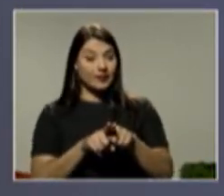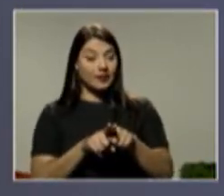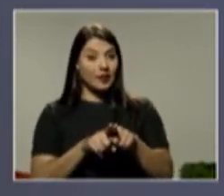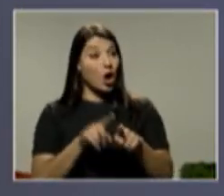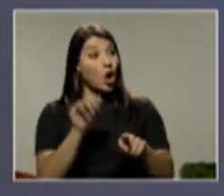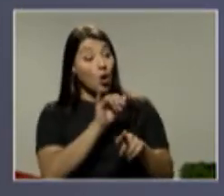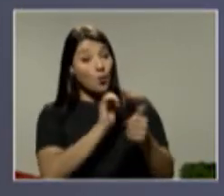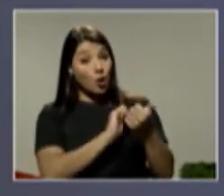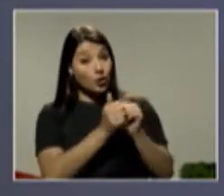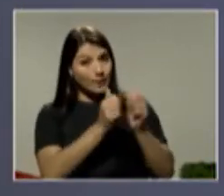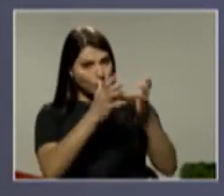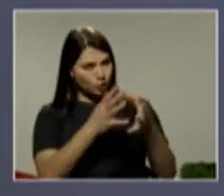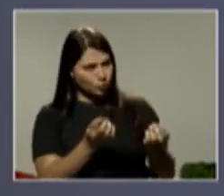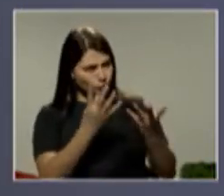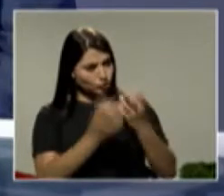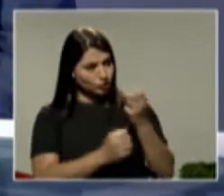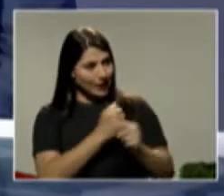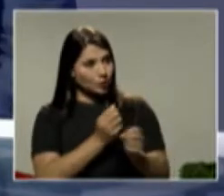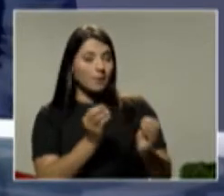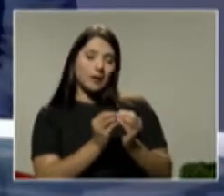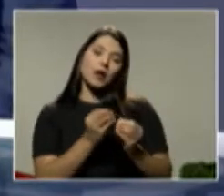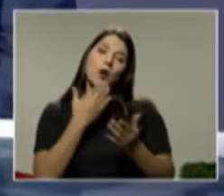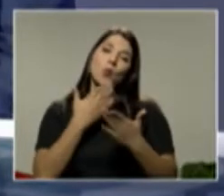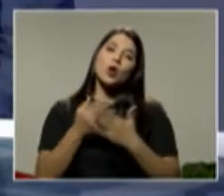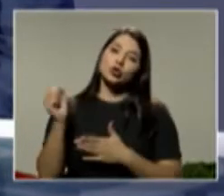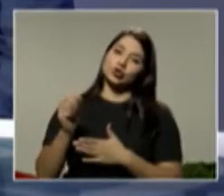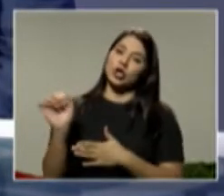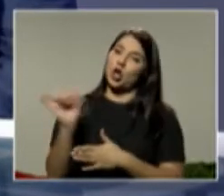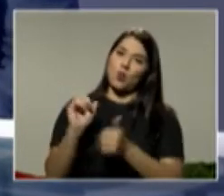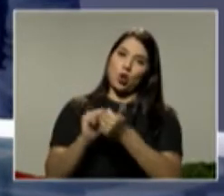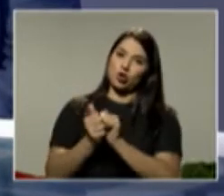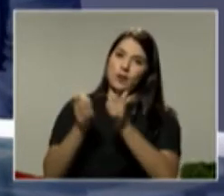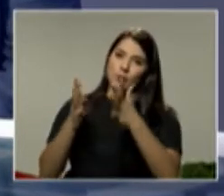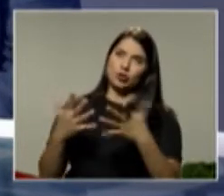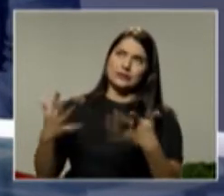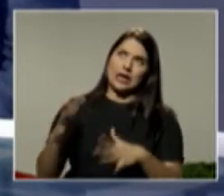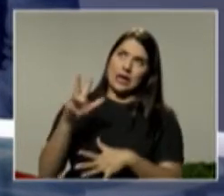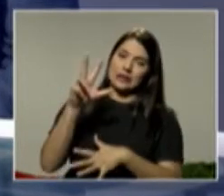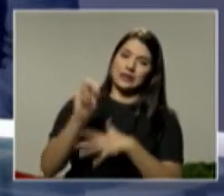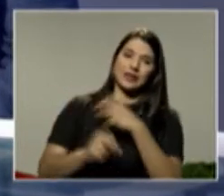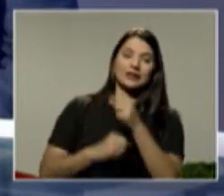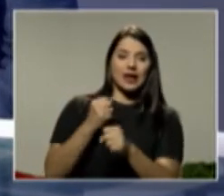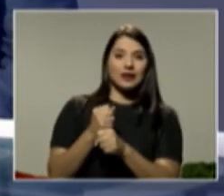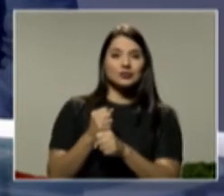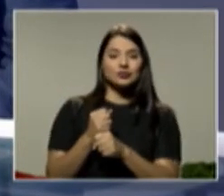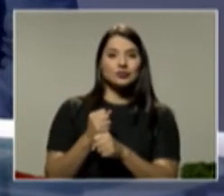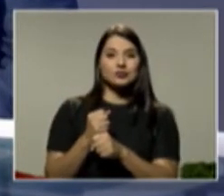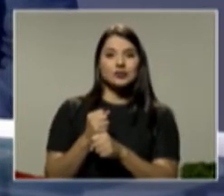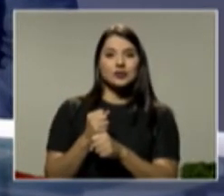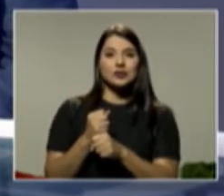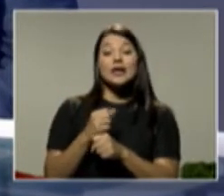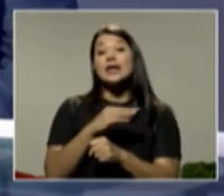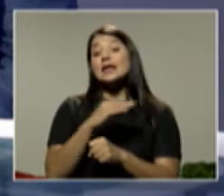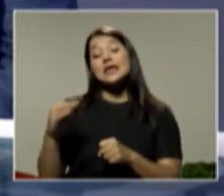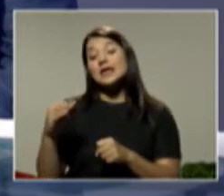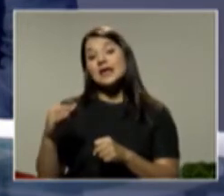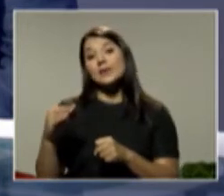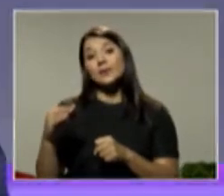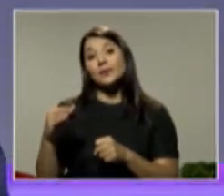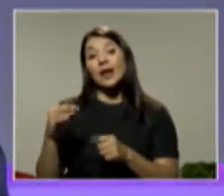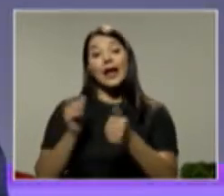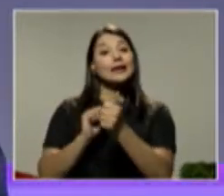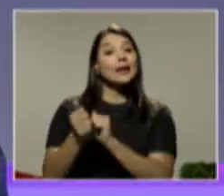como atleta muchos años más. Bueno, sí, ya como atleta estamos hablando ya de 30 años y definitivamente